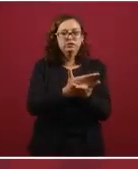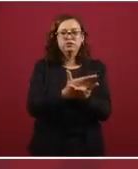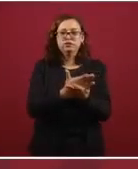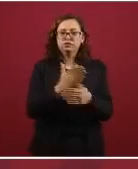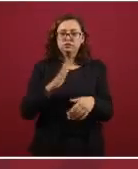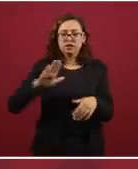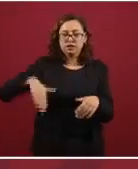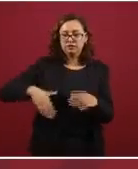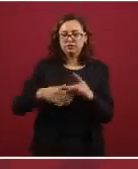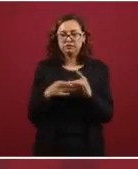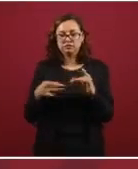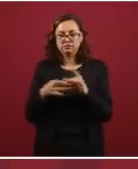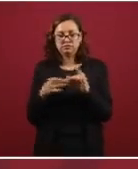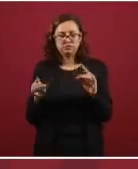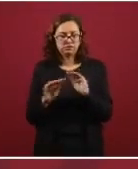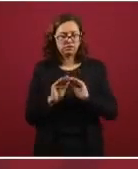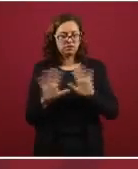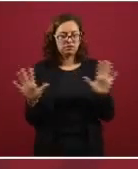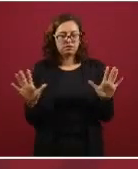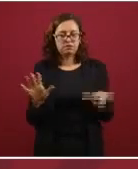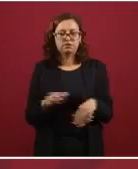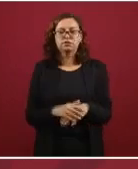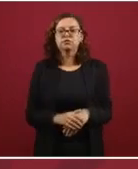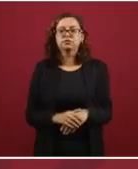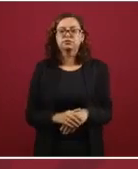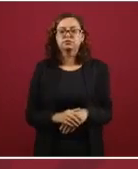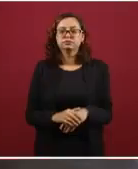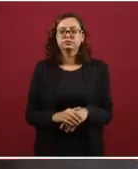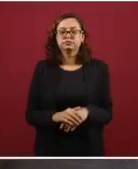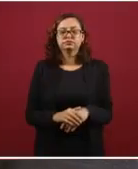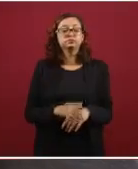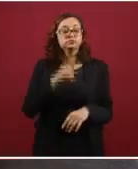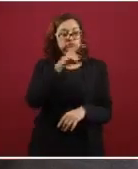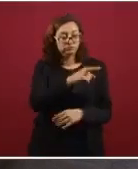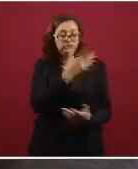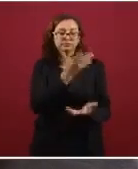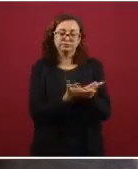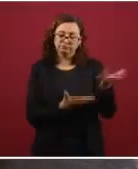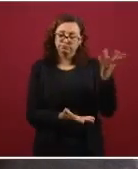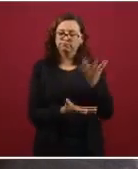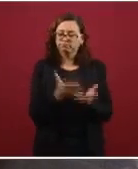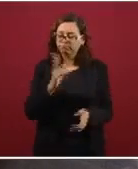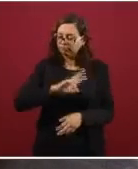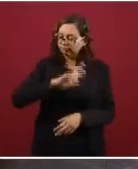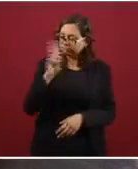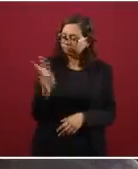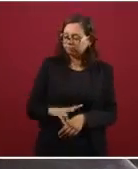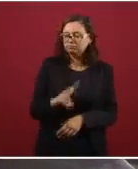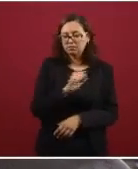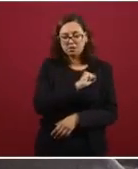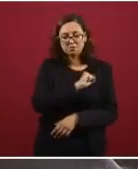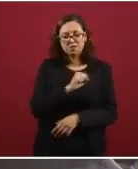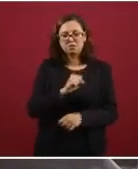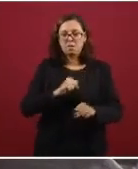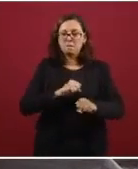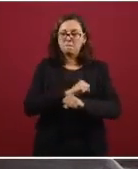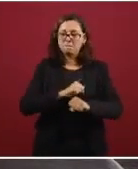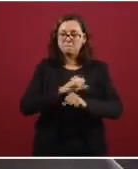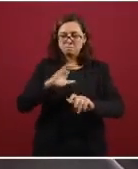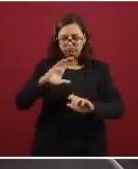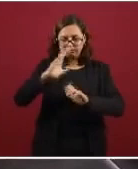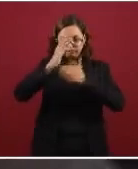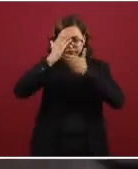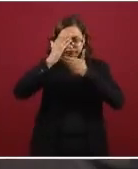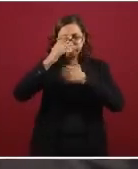muy resumida, que es lo consideramos un acto de terrorismo. ¿Por qué lo consideramos un acto de